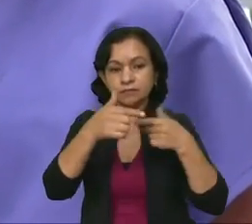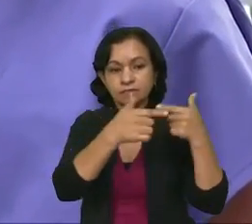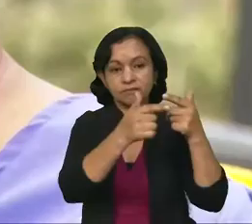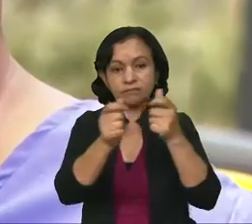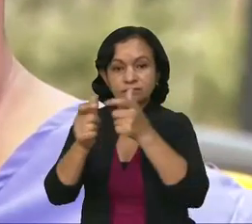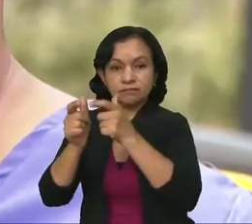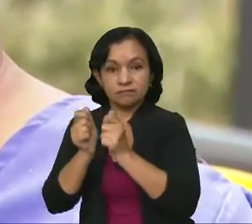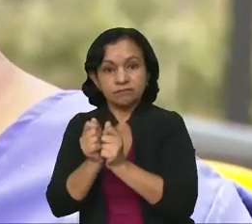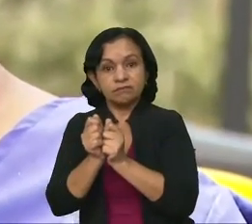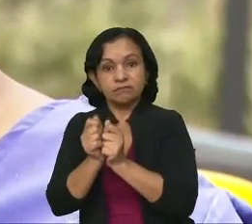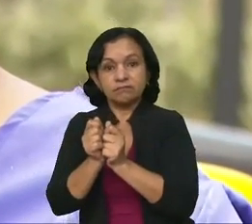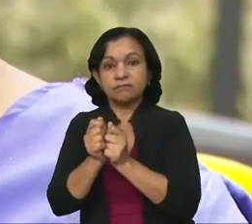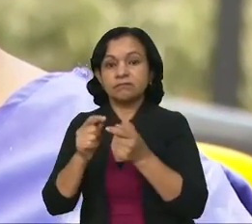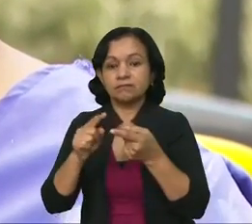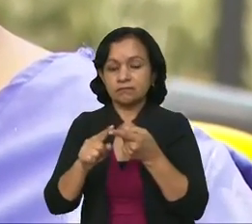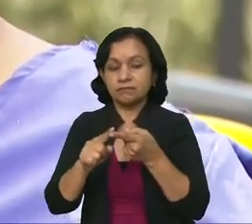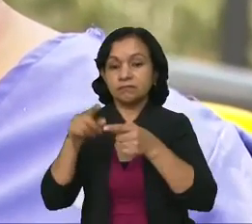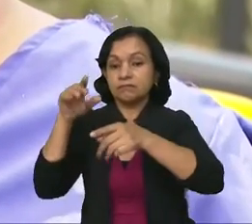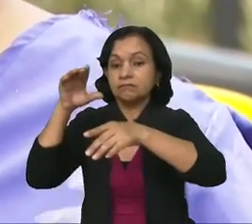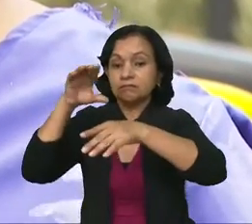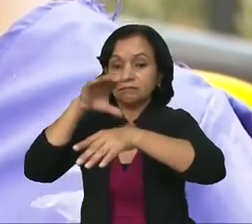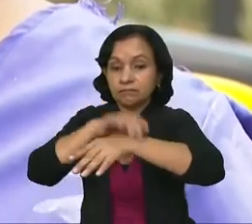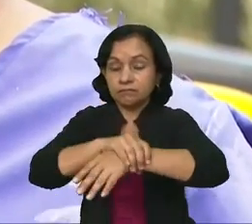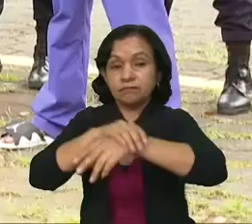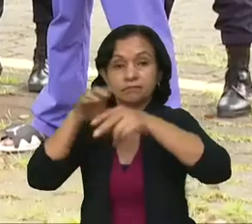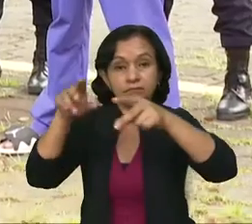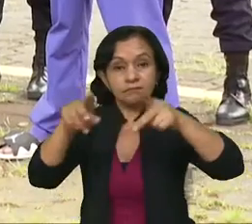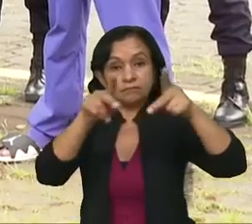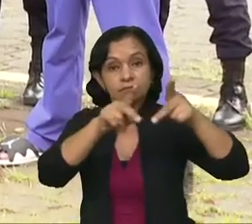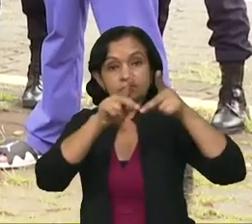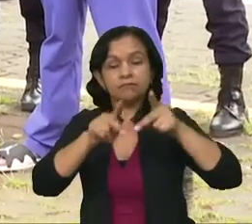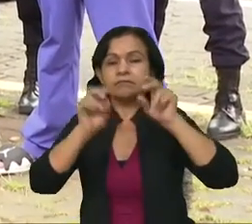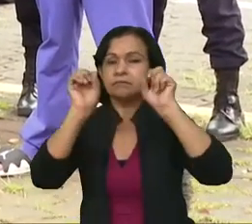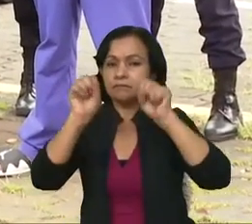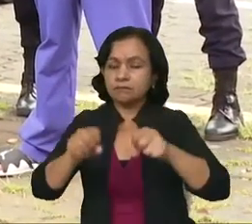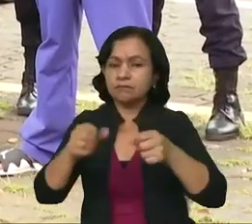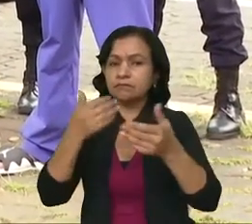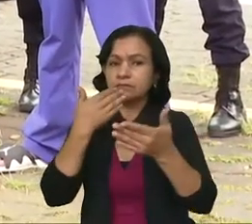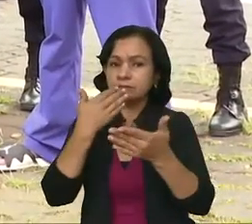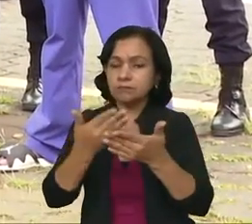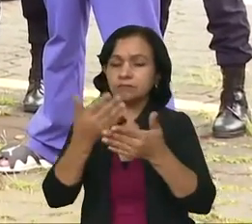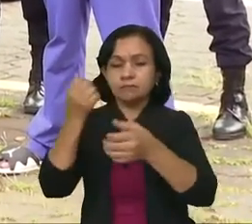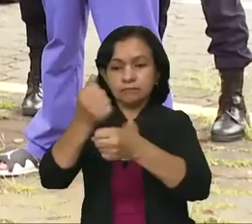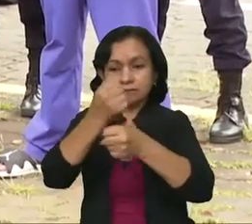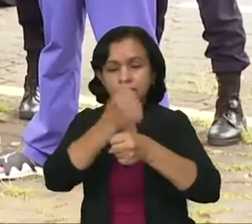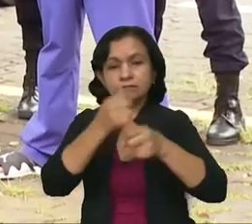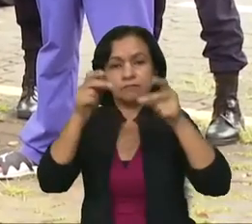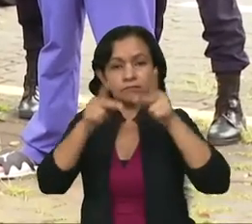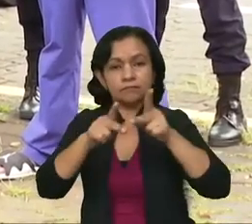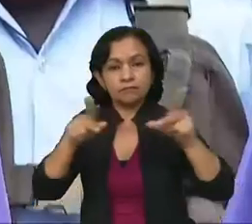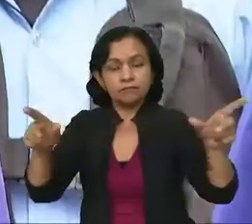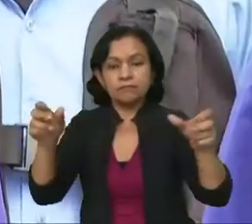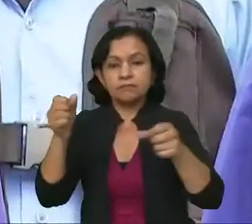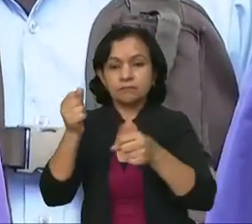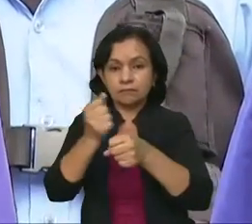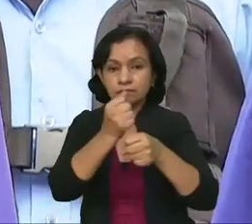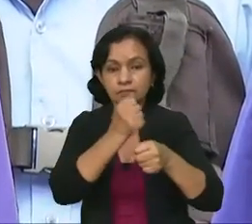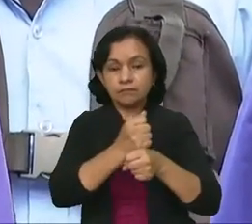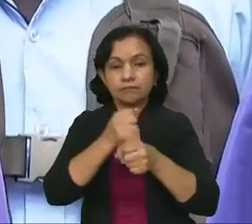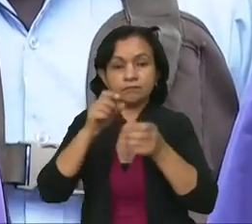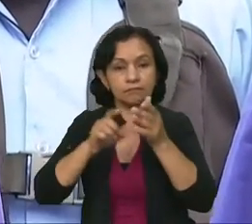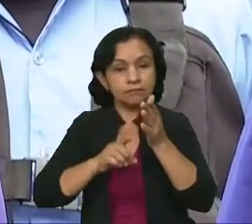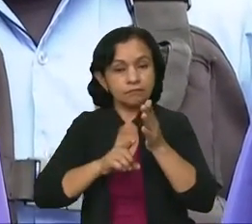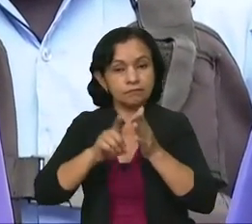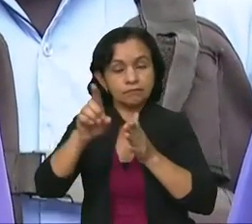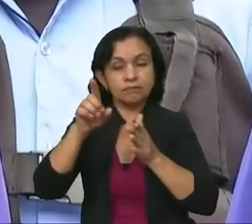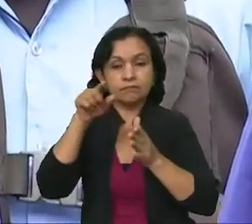agrupaciones delictivas. La captura de estas personas fue posible gracias a la ejecución de planes y operativos que desarrolla